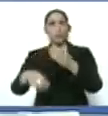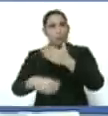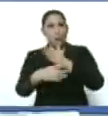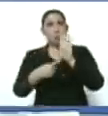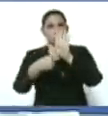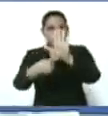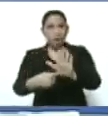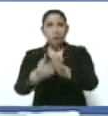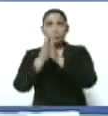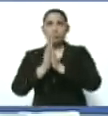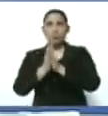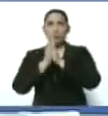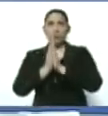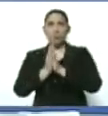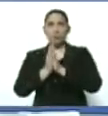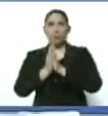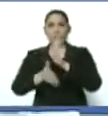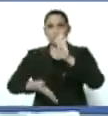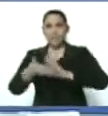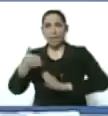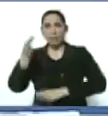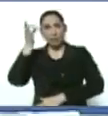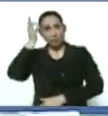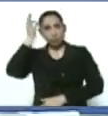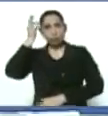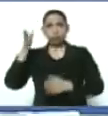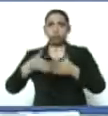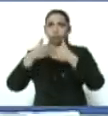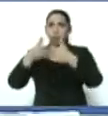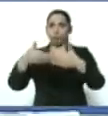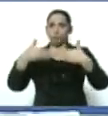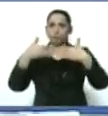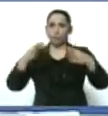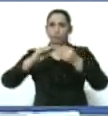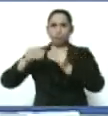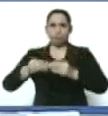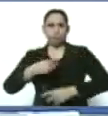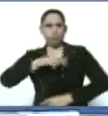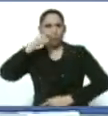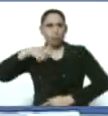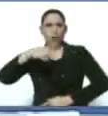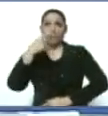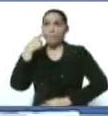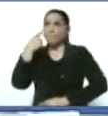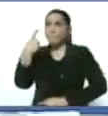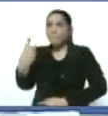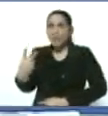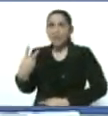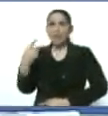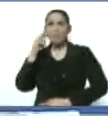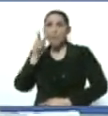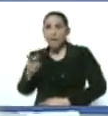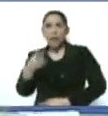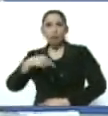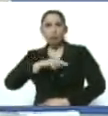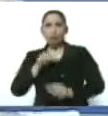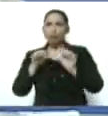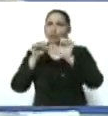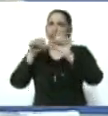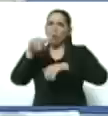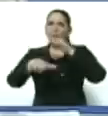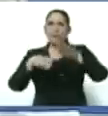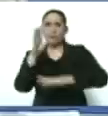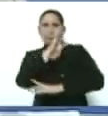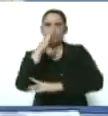mostrarlo, vete a Puerto Cabello, vamos a inaugurarlo y que nuestro pueblo vea que seguimos avanzando en medio de la pandemia